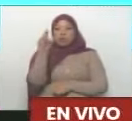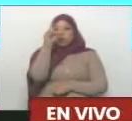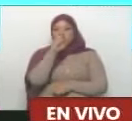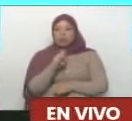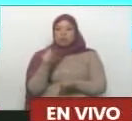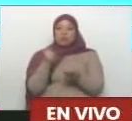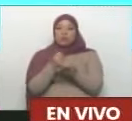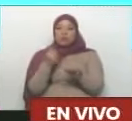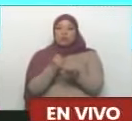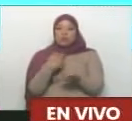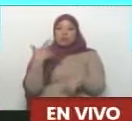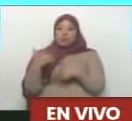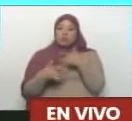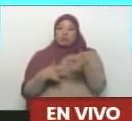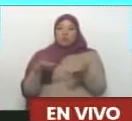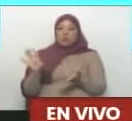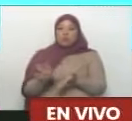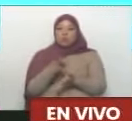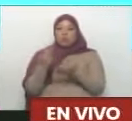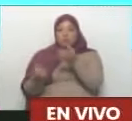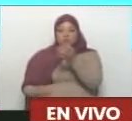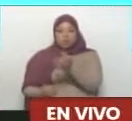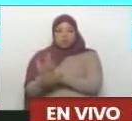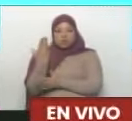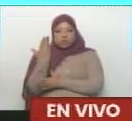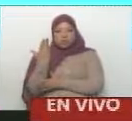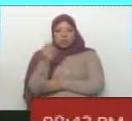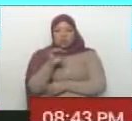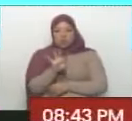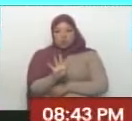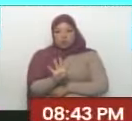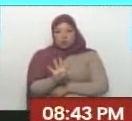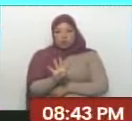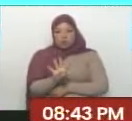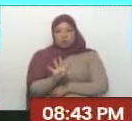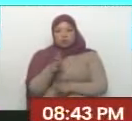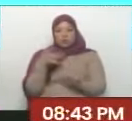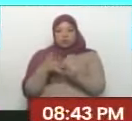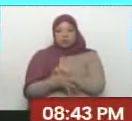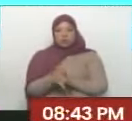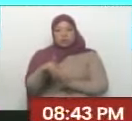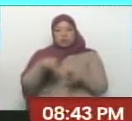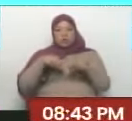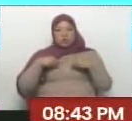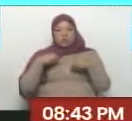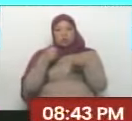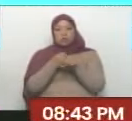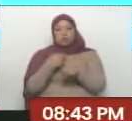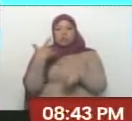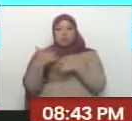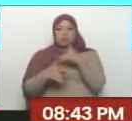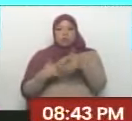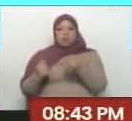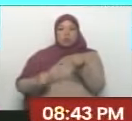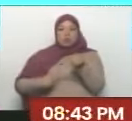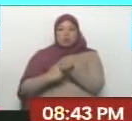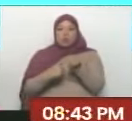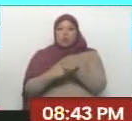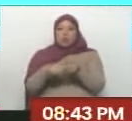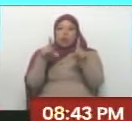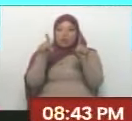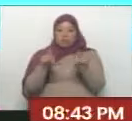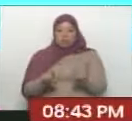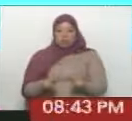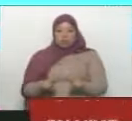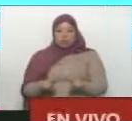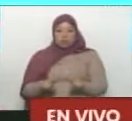Cheo, con su fundación de la siembra del 4, y que debería tomarse en cuenta y debería tener un aporte fijo